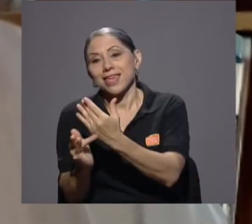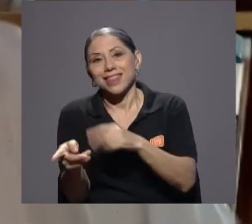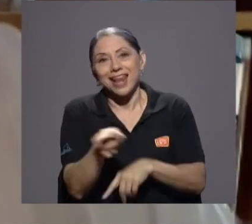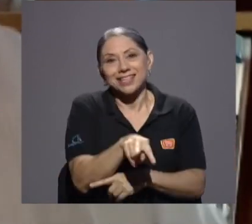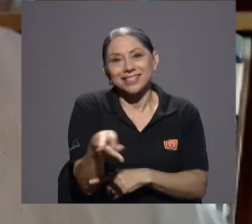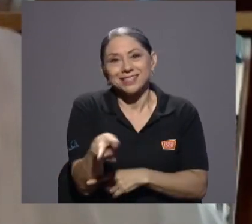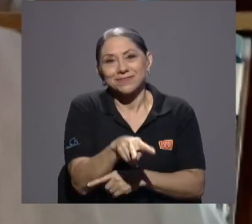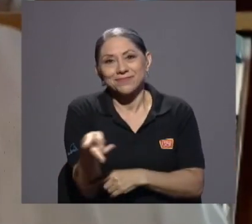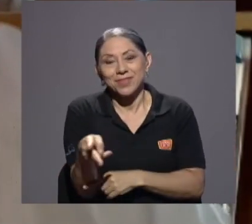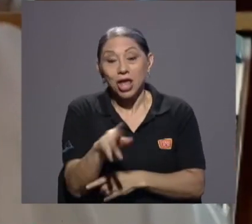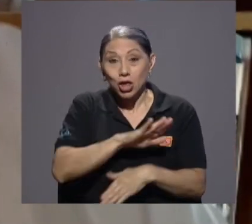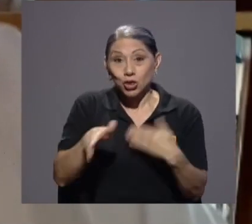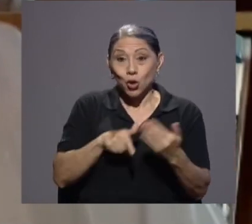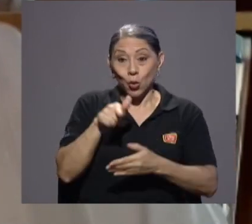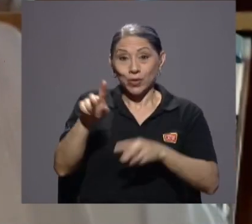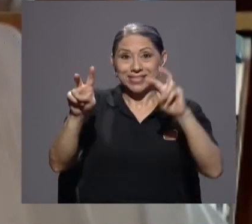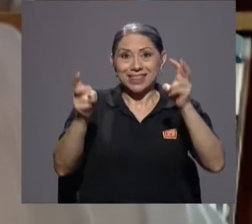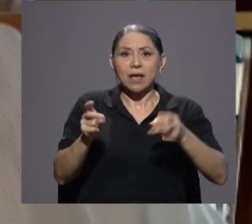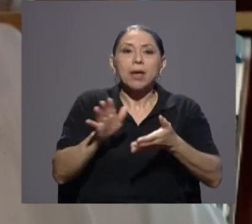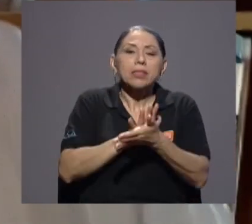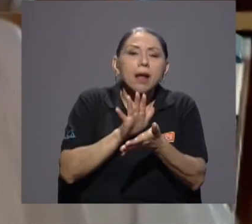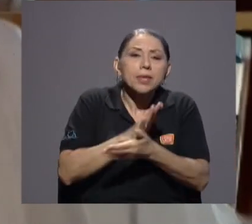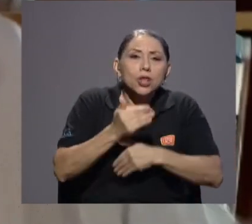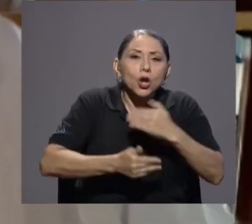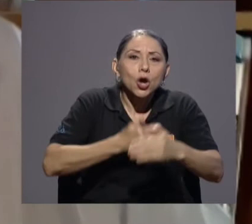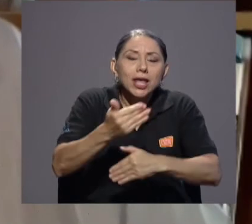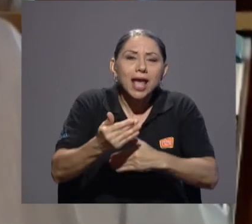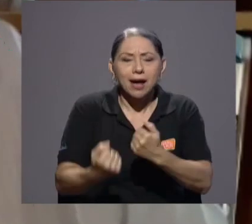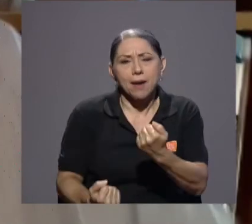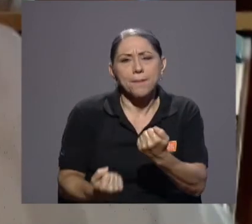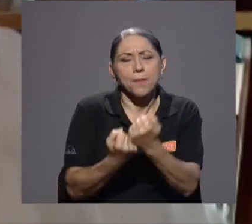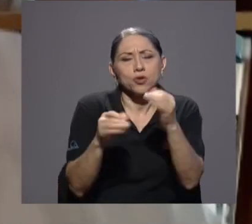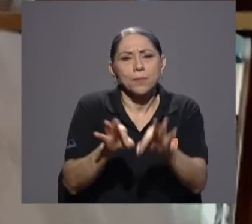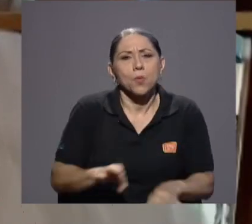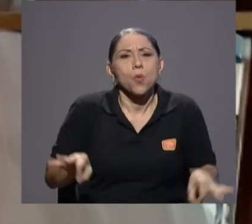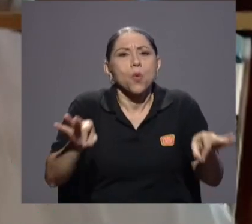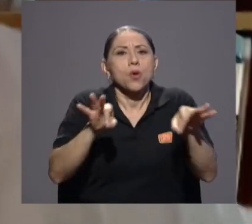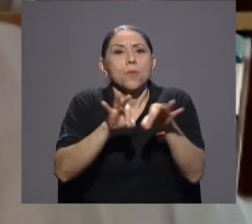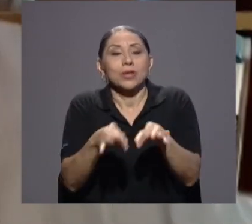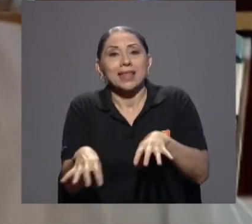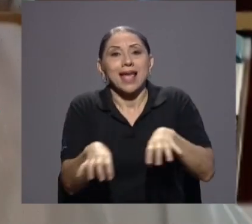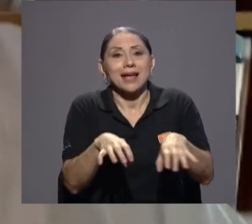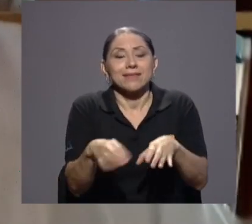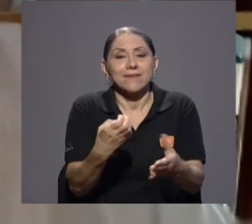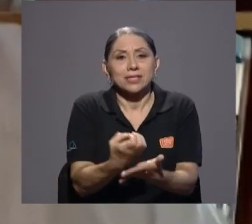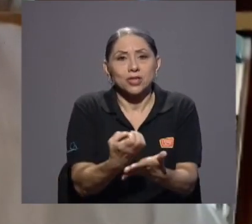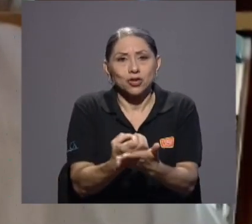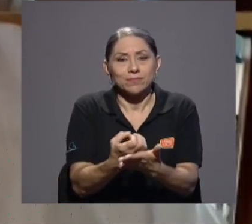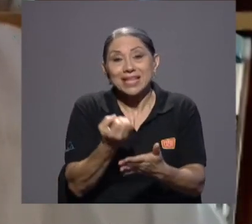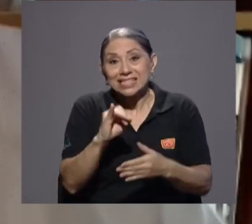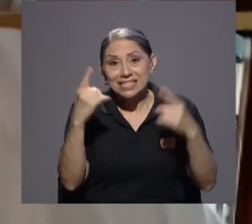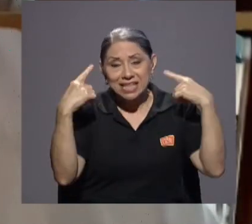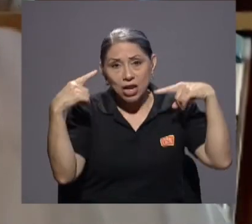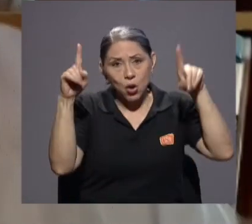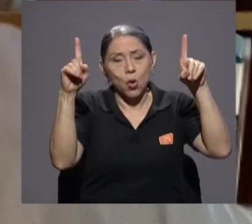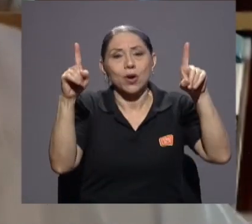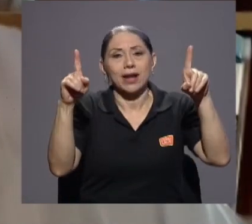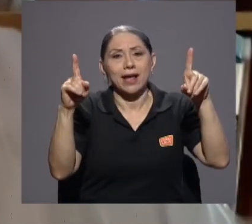de la tramitología viene a dar también un apoyo muy importante al proceso de reactivación si se logra, más allá de, como muy bien dijo